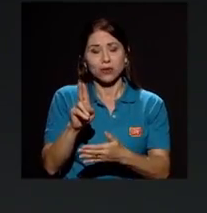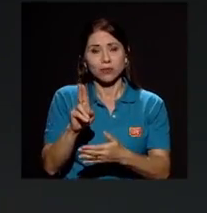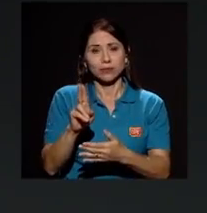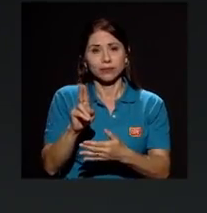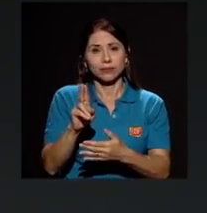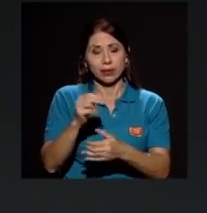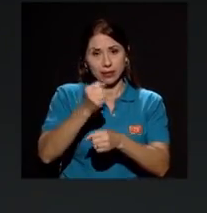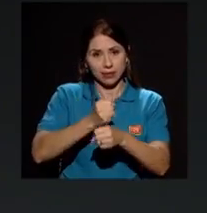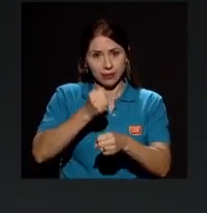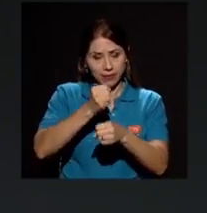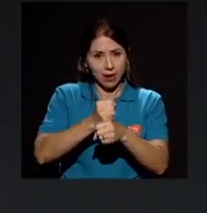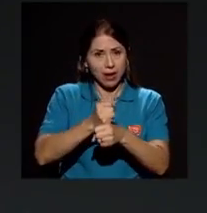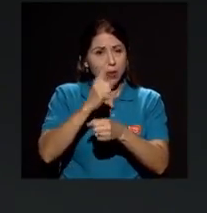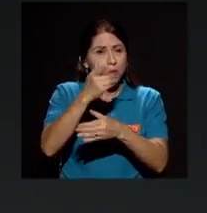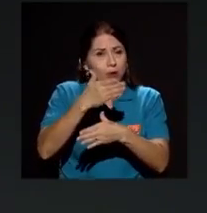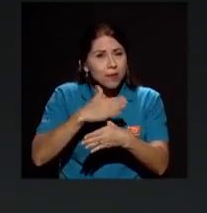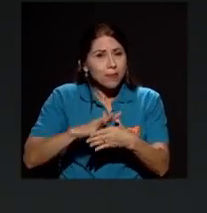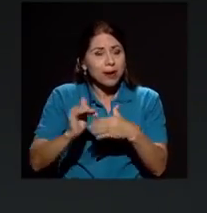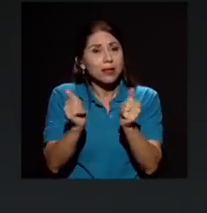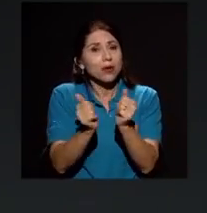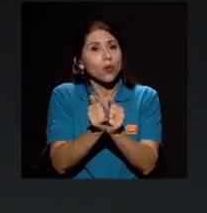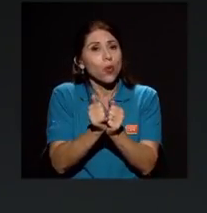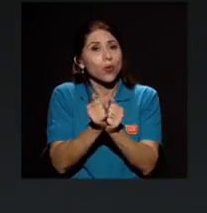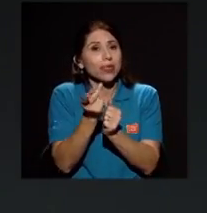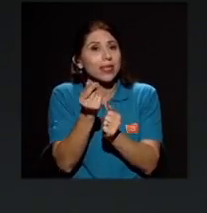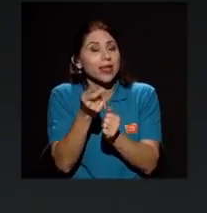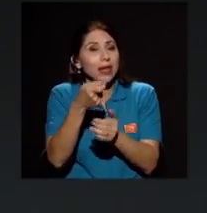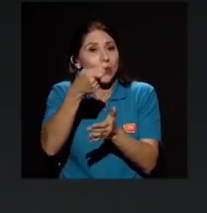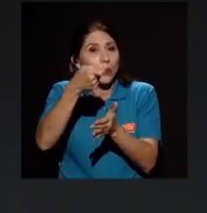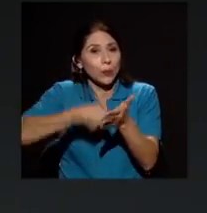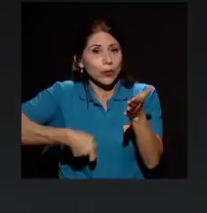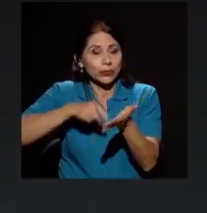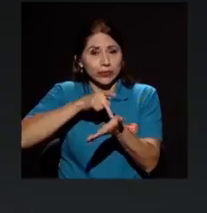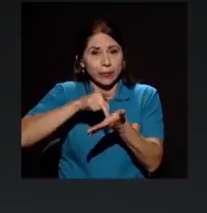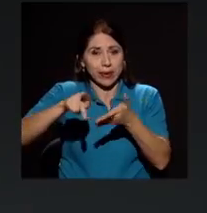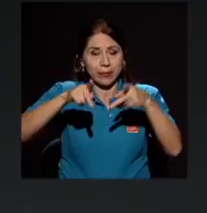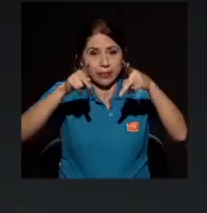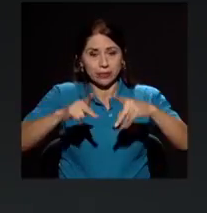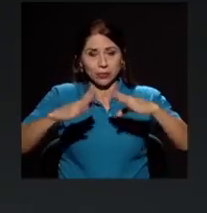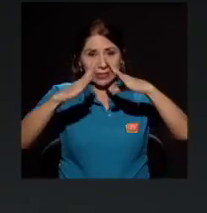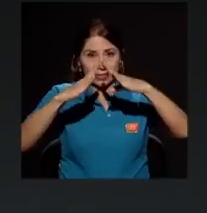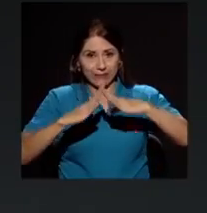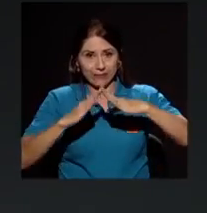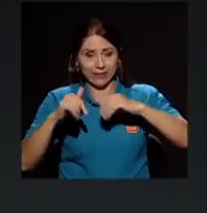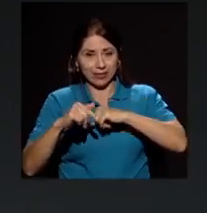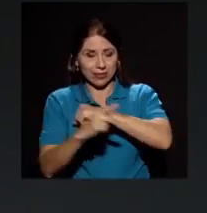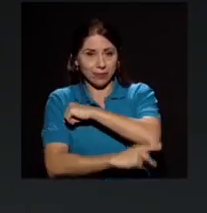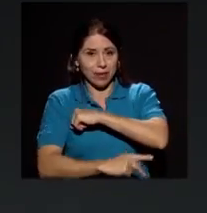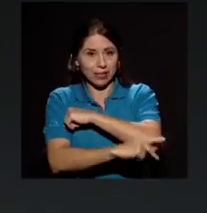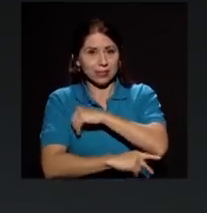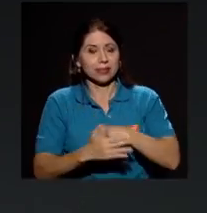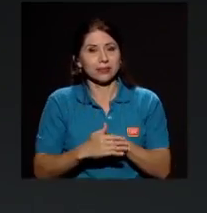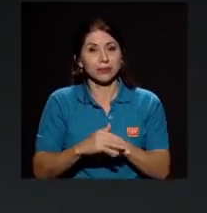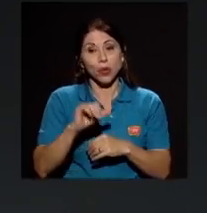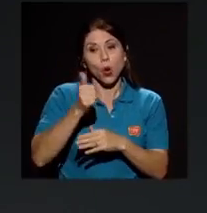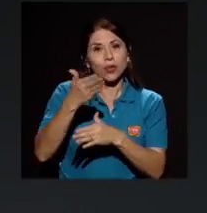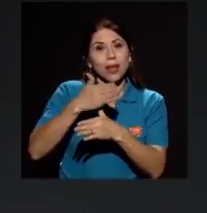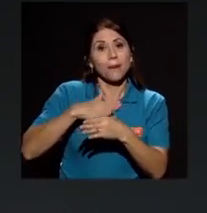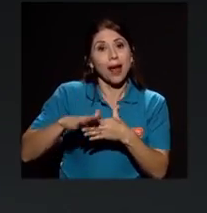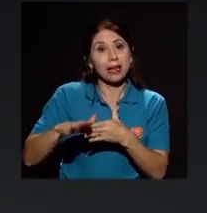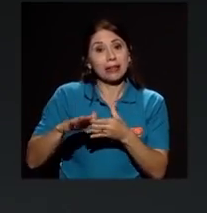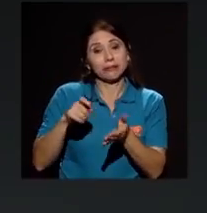se paga parcialmente con los impuestos que tributan los habitantes de este país la otra parte se va